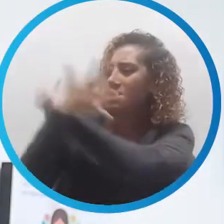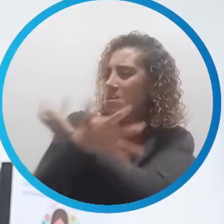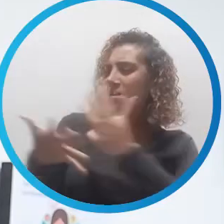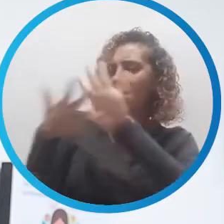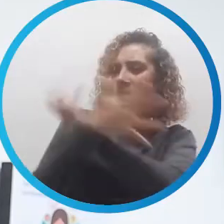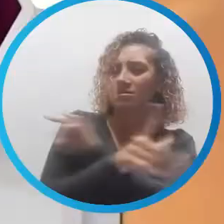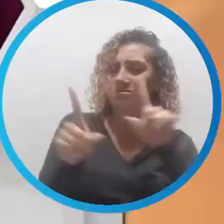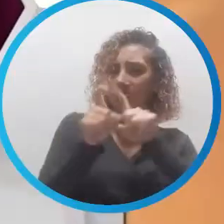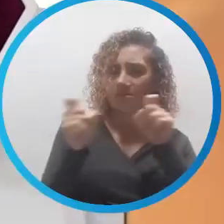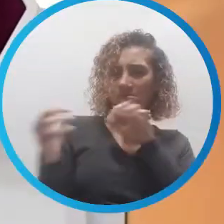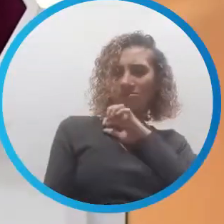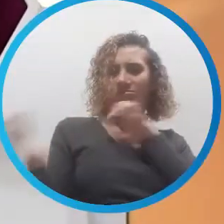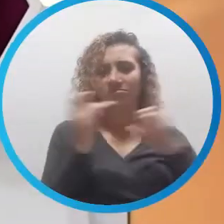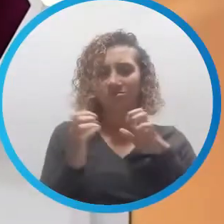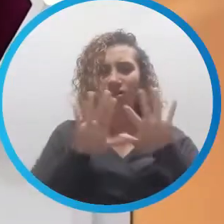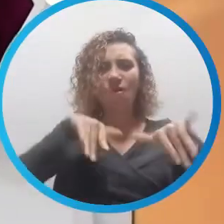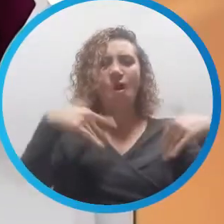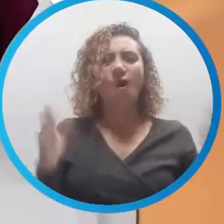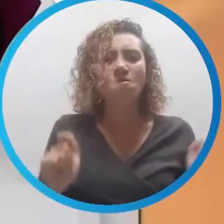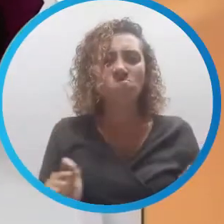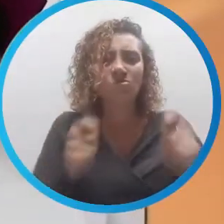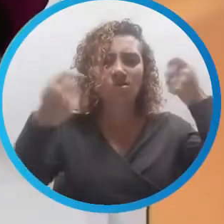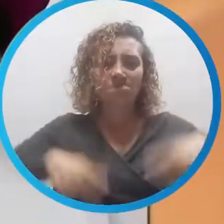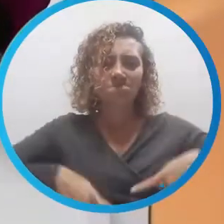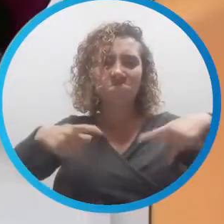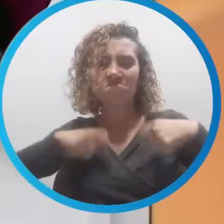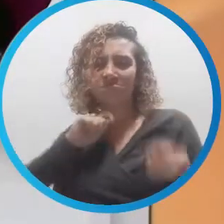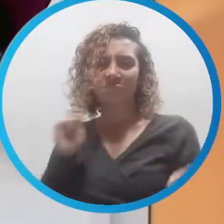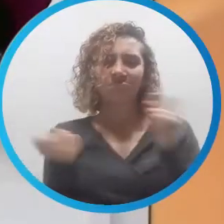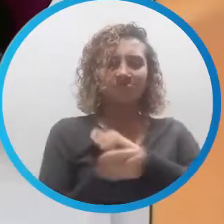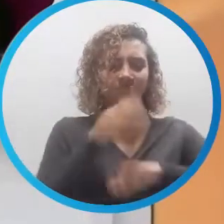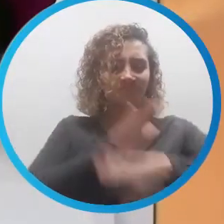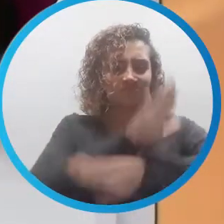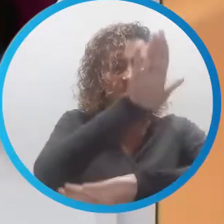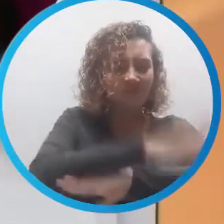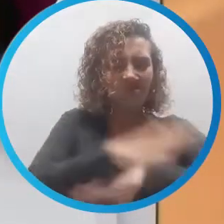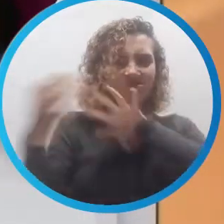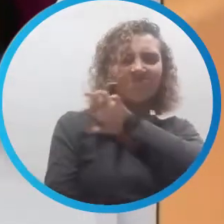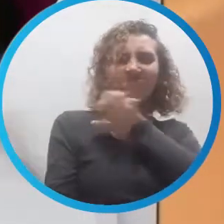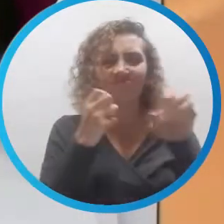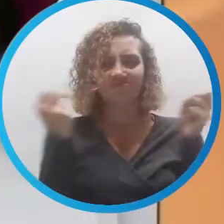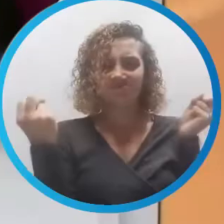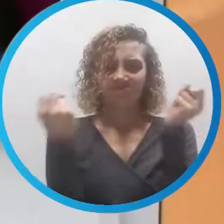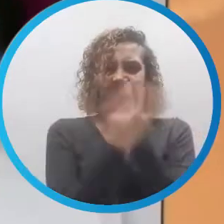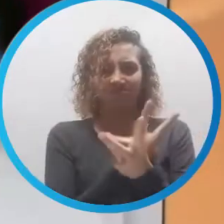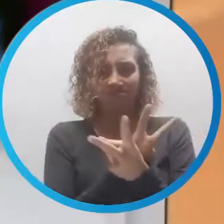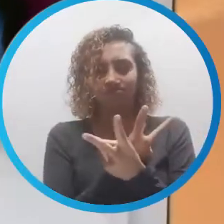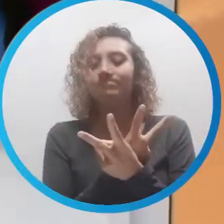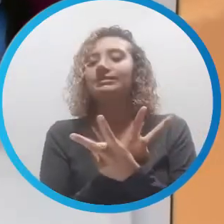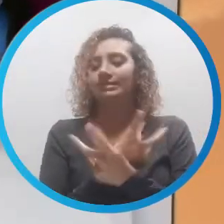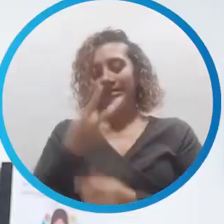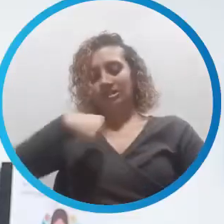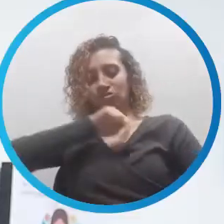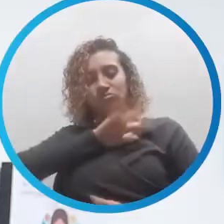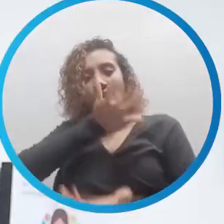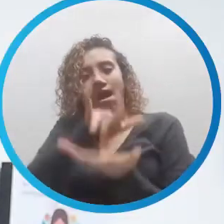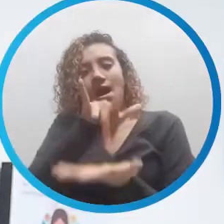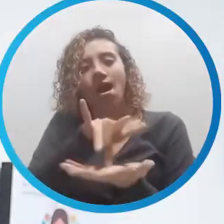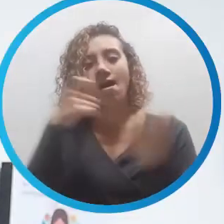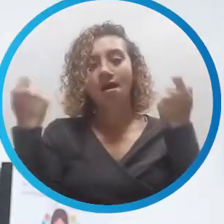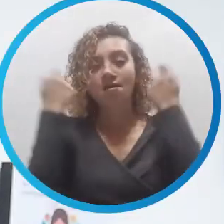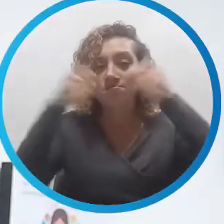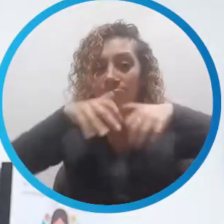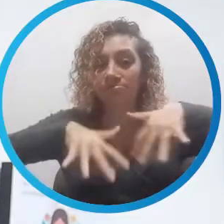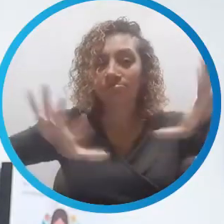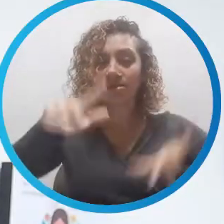ciudad. Queremos recordar esta fecha y hacer conciencia frente a las consecuencias que la violencia ha dejado y, por medio de